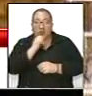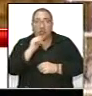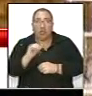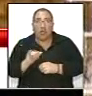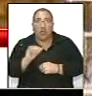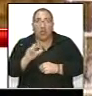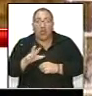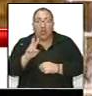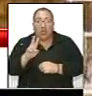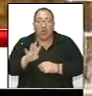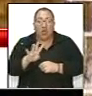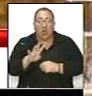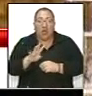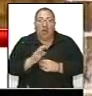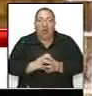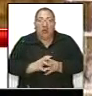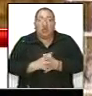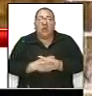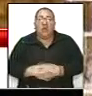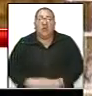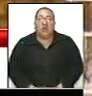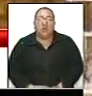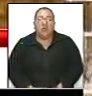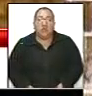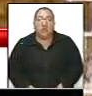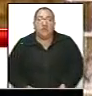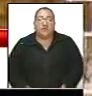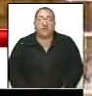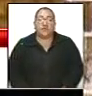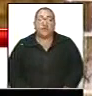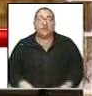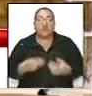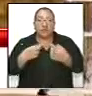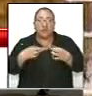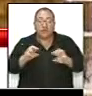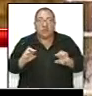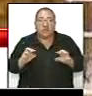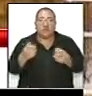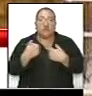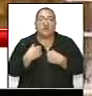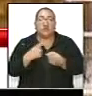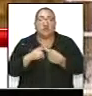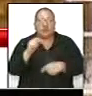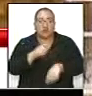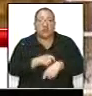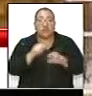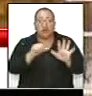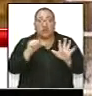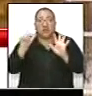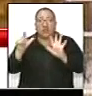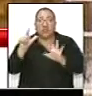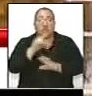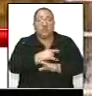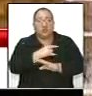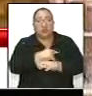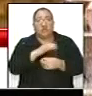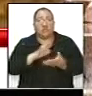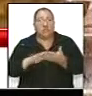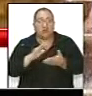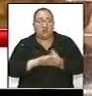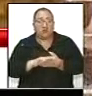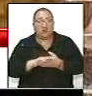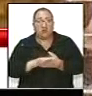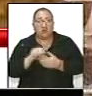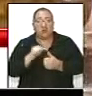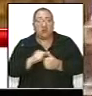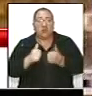privadas y 34 públicas. Tenemos hasta el momento ya 67 universidades licenciadas, de